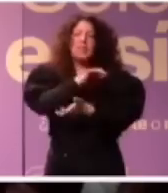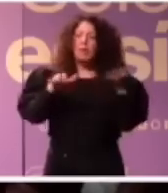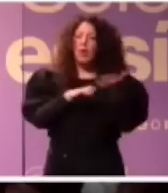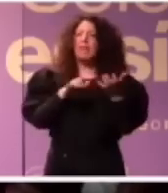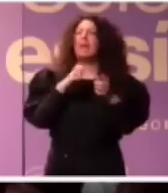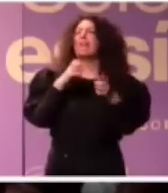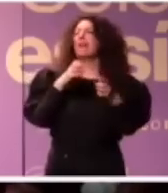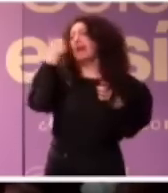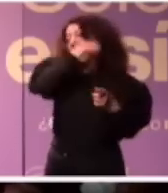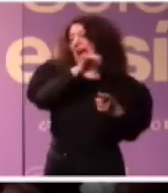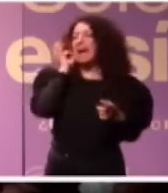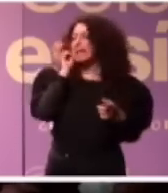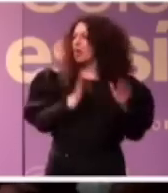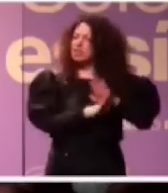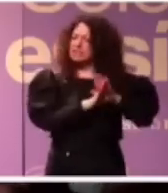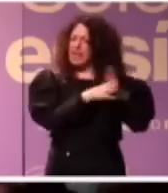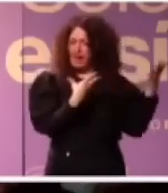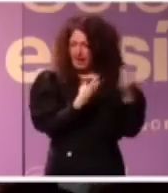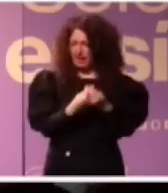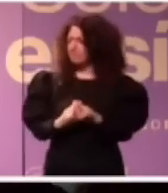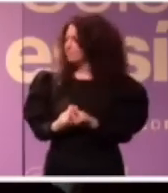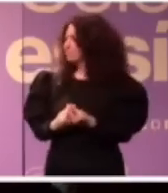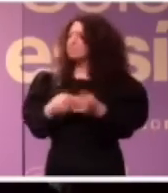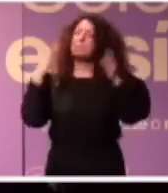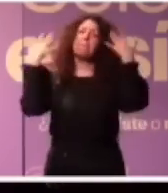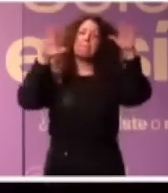a prisión.